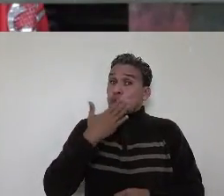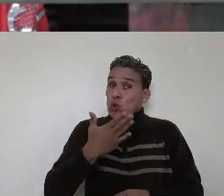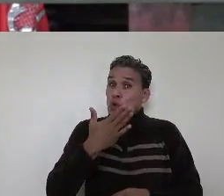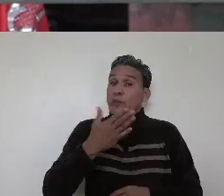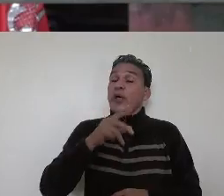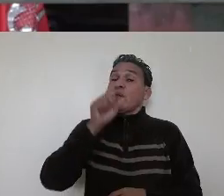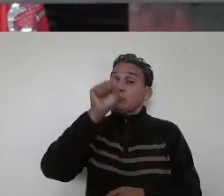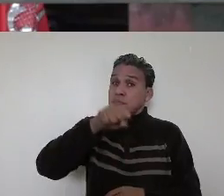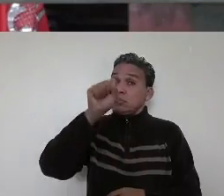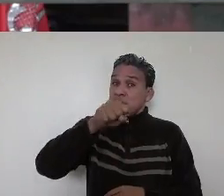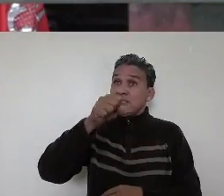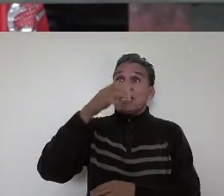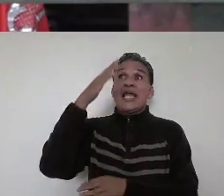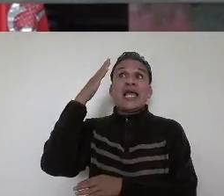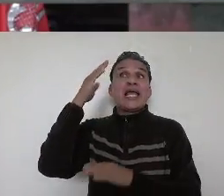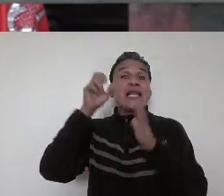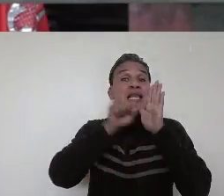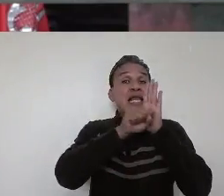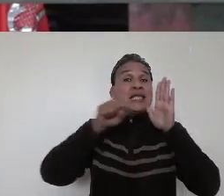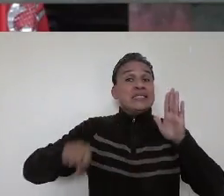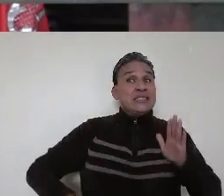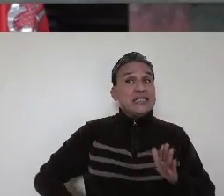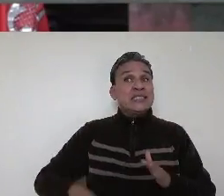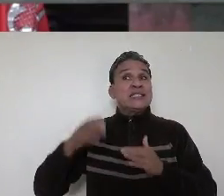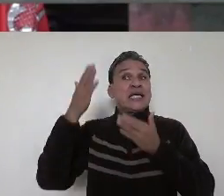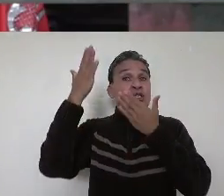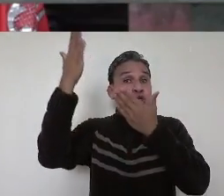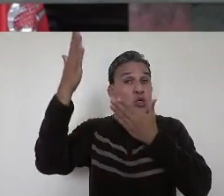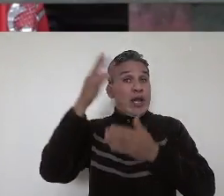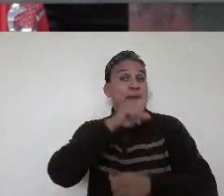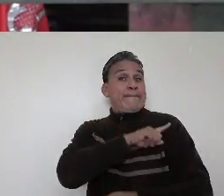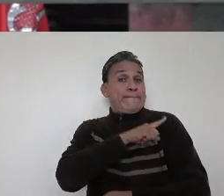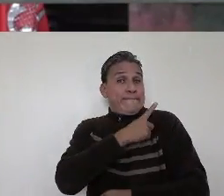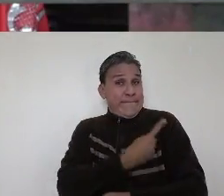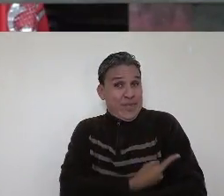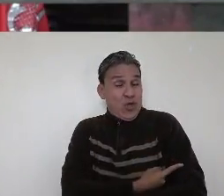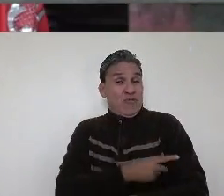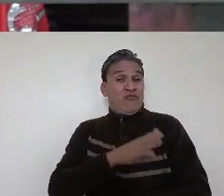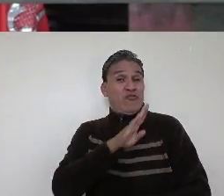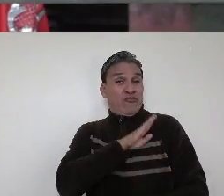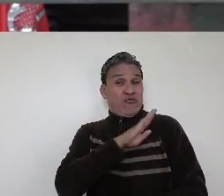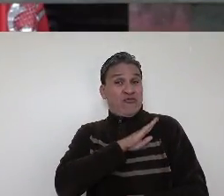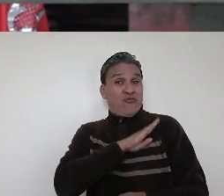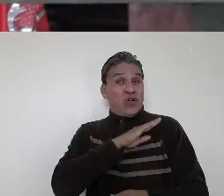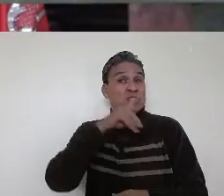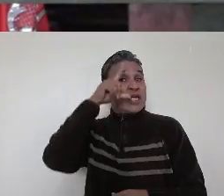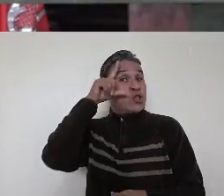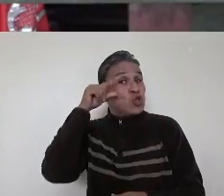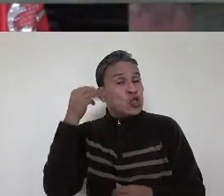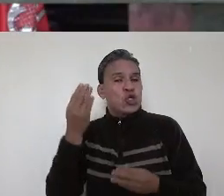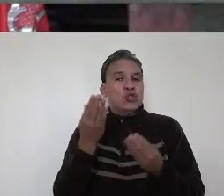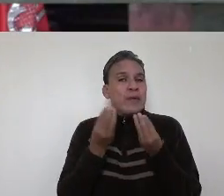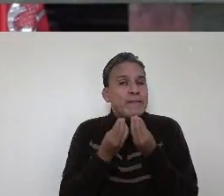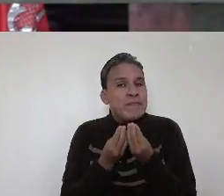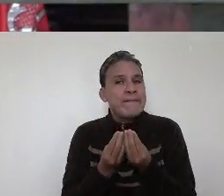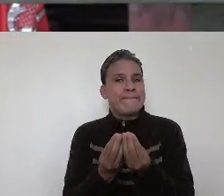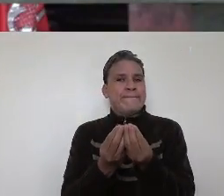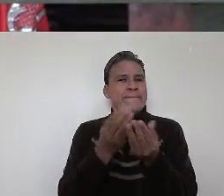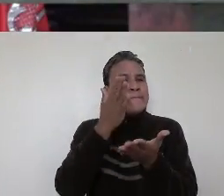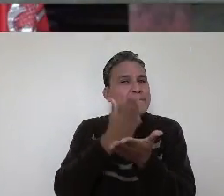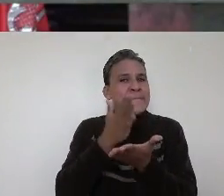Señor. Él es mi fuerza, Él es mi gracia. Y si yo estoy con el Señor, voy a